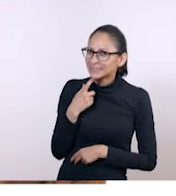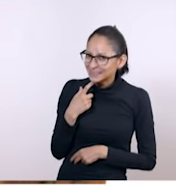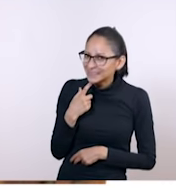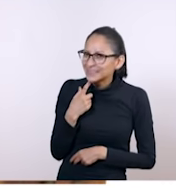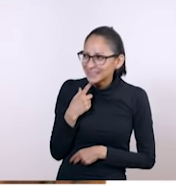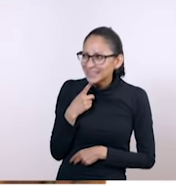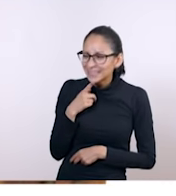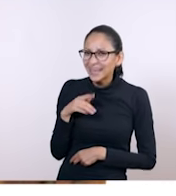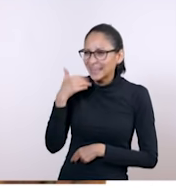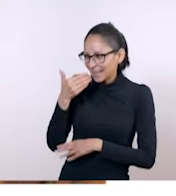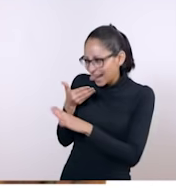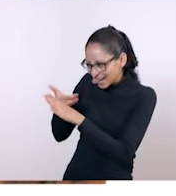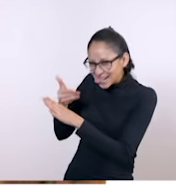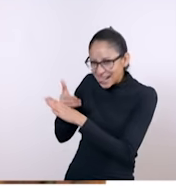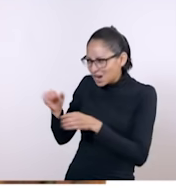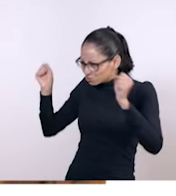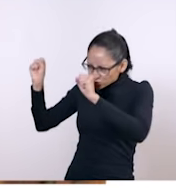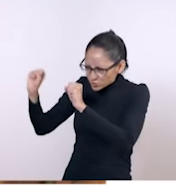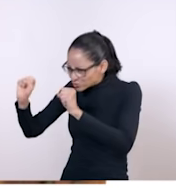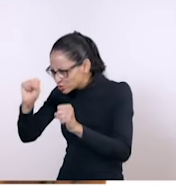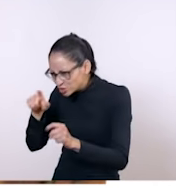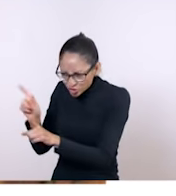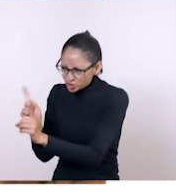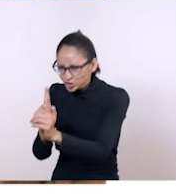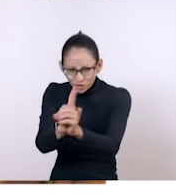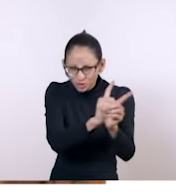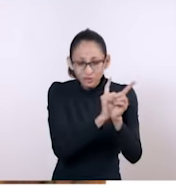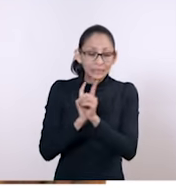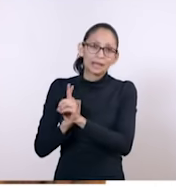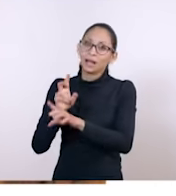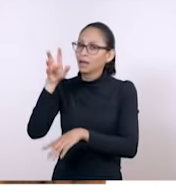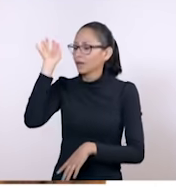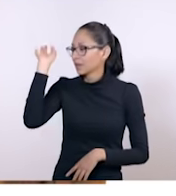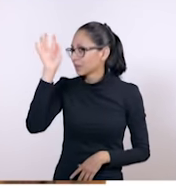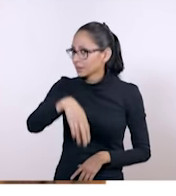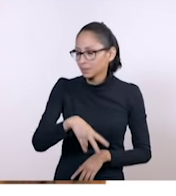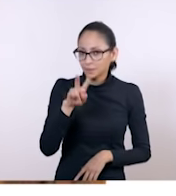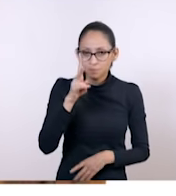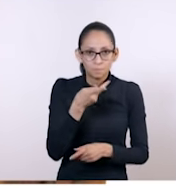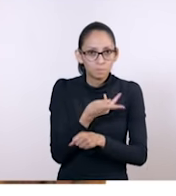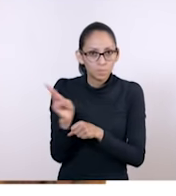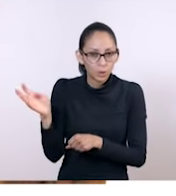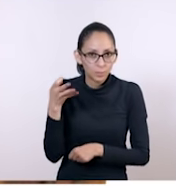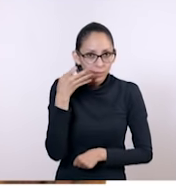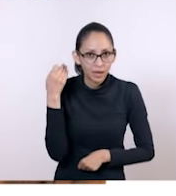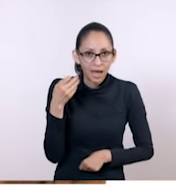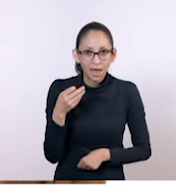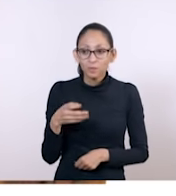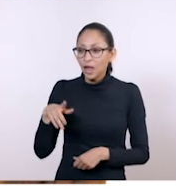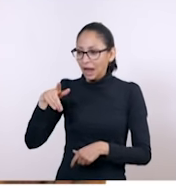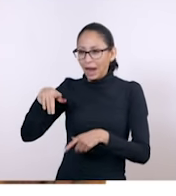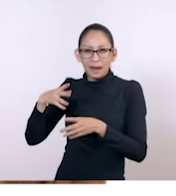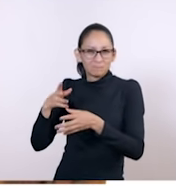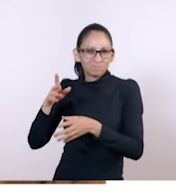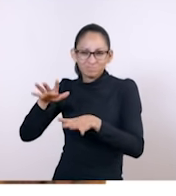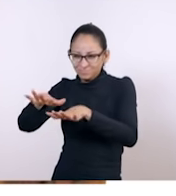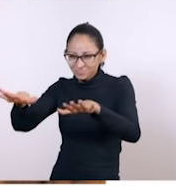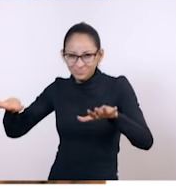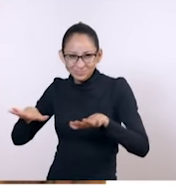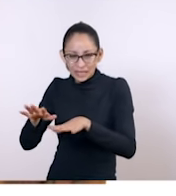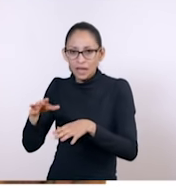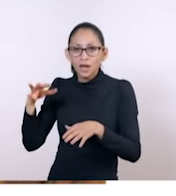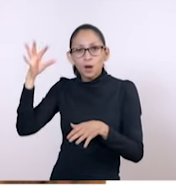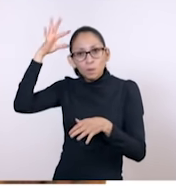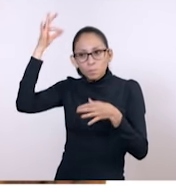Sí, fue a molestar al pobre gato, le dio una corretiza hasta el palomar. Bueno, pobre gato. En el patio quedaron todas las plumas regadas. Y el